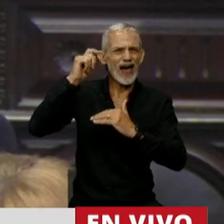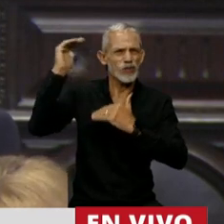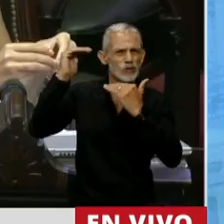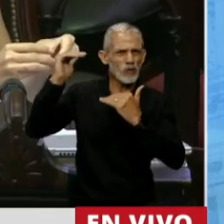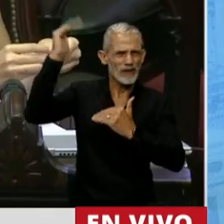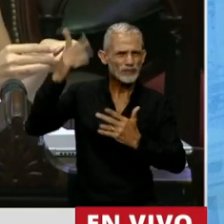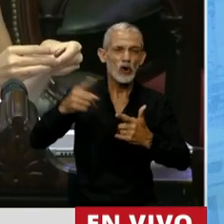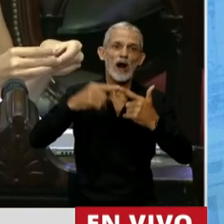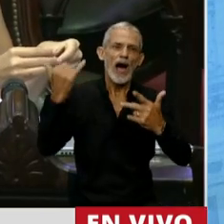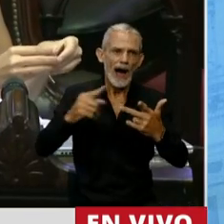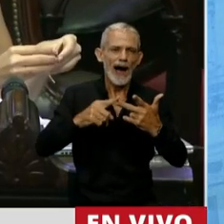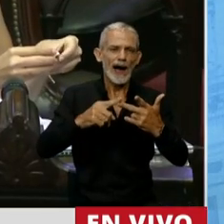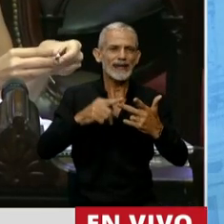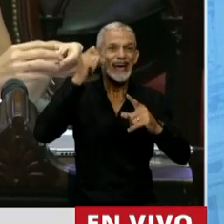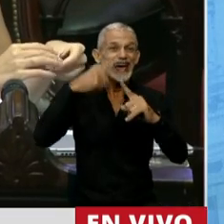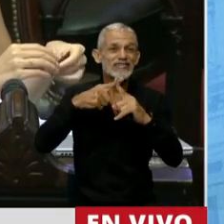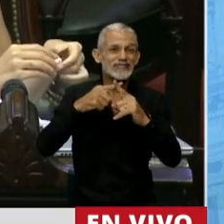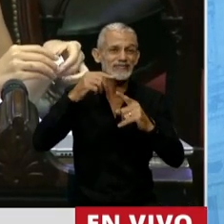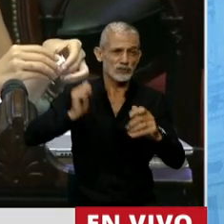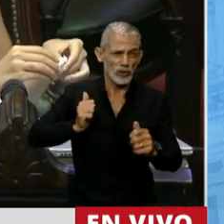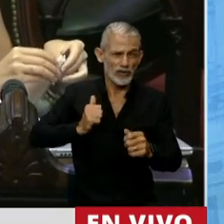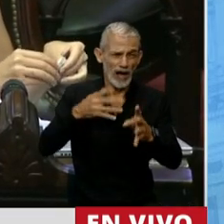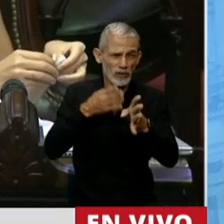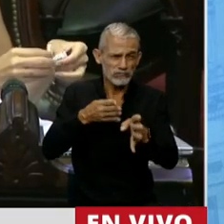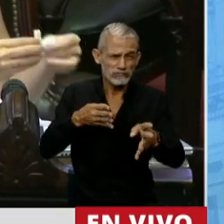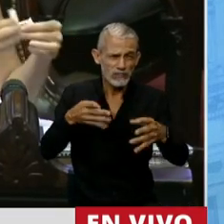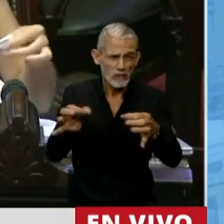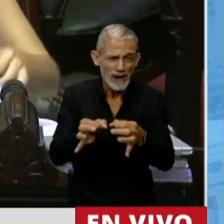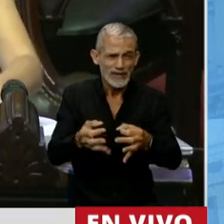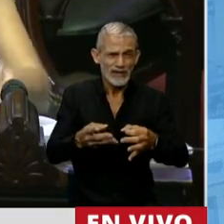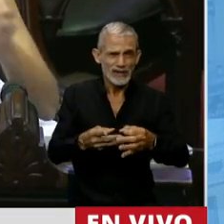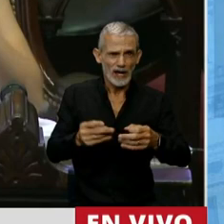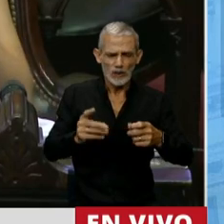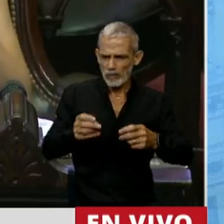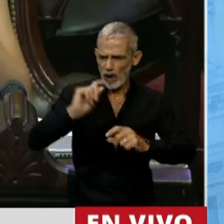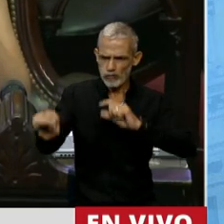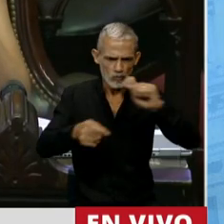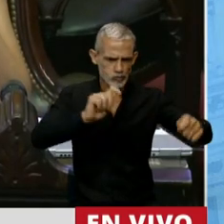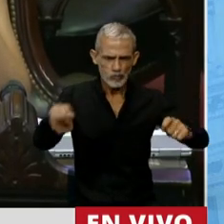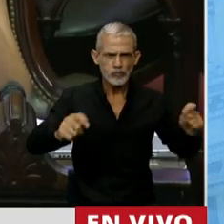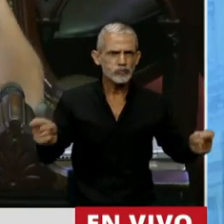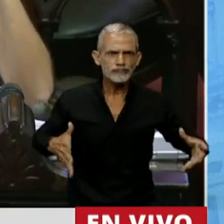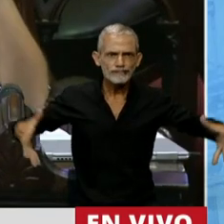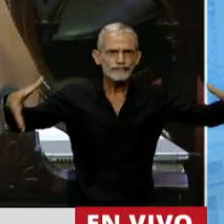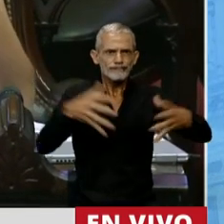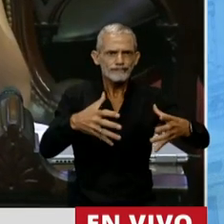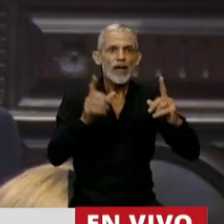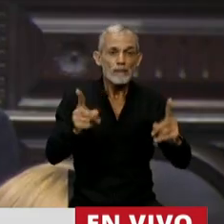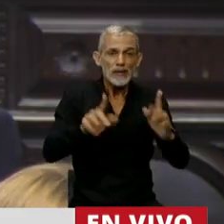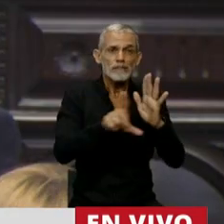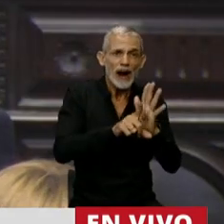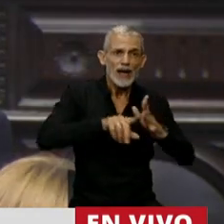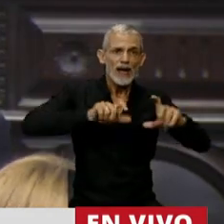mayor. Tenemos hasta los excombatientes de Malvin y las pensiones honoríficas a los veteranos y todos ellos están